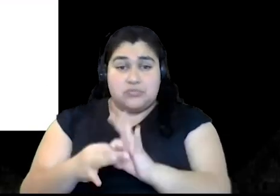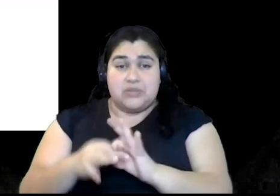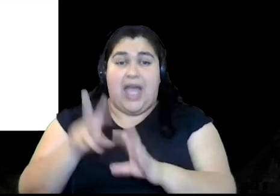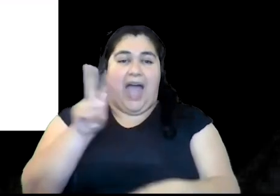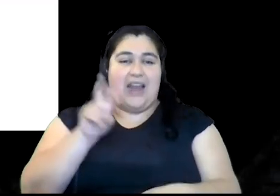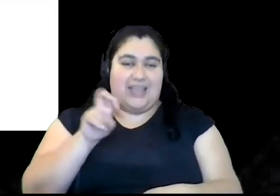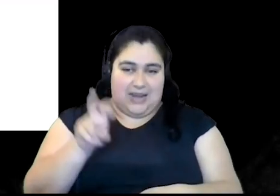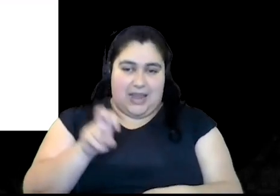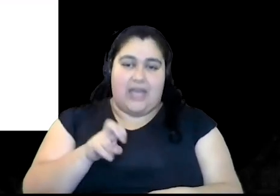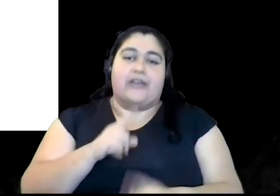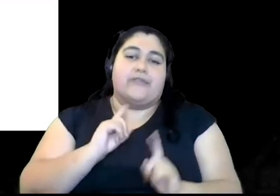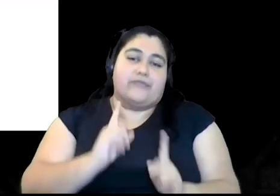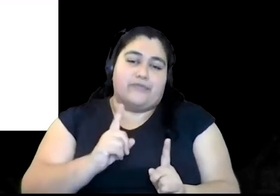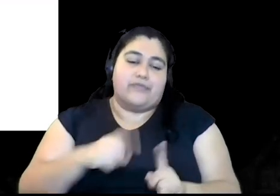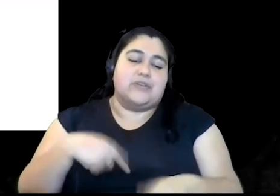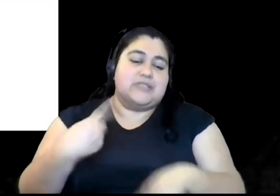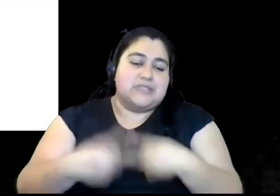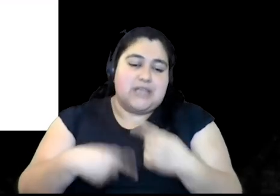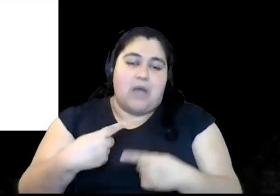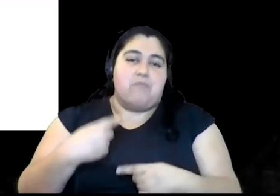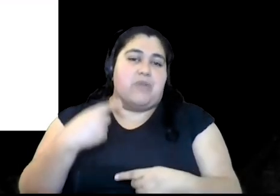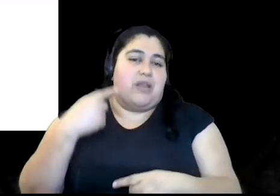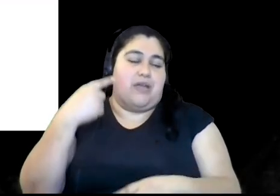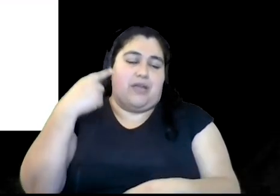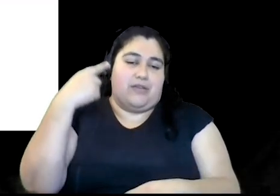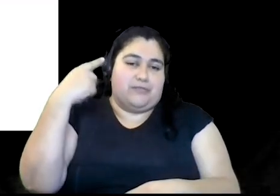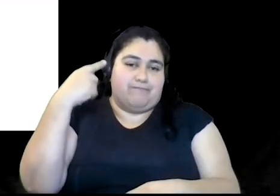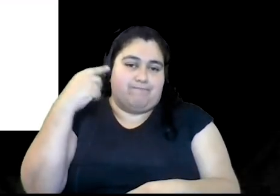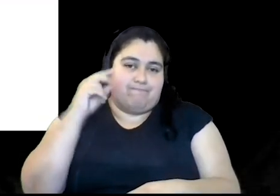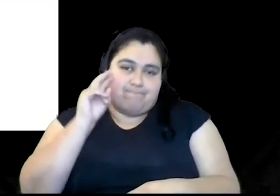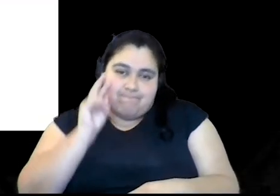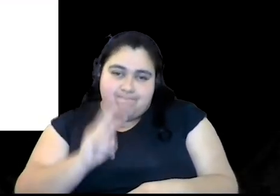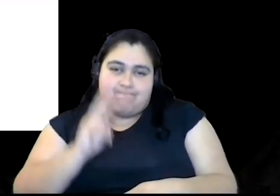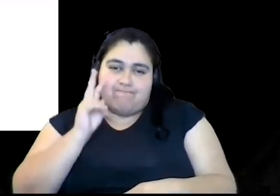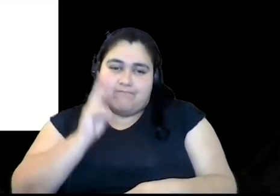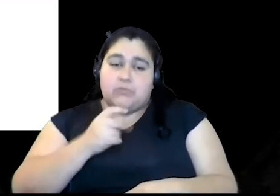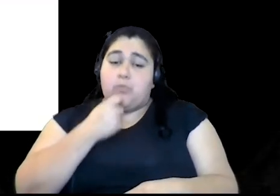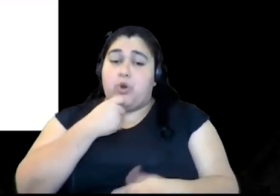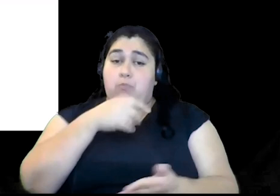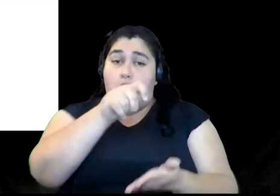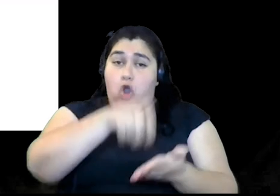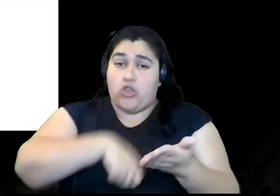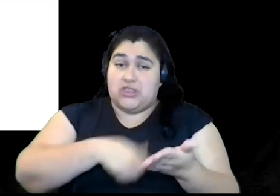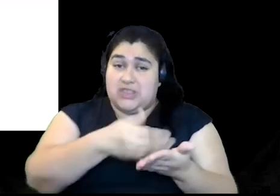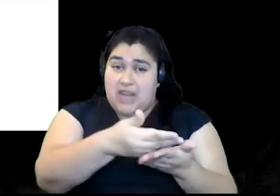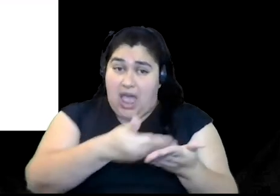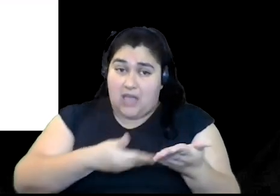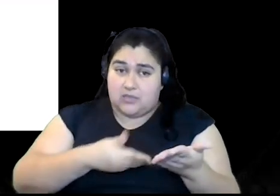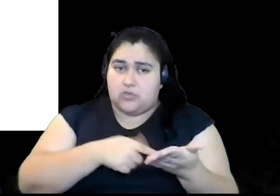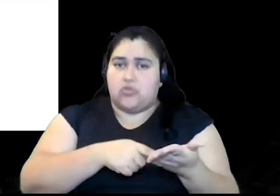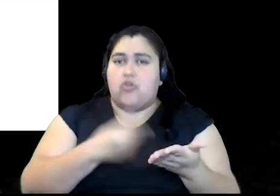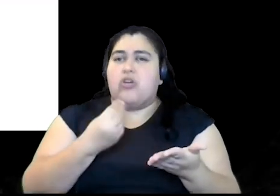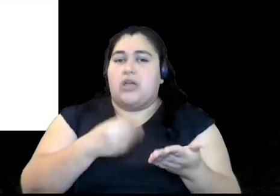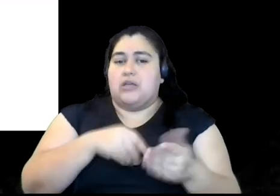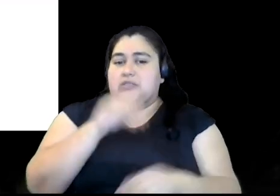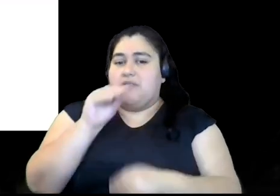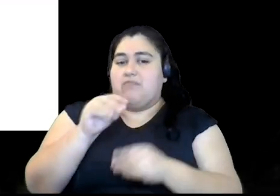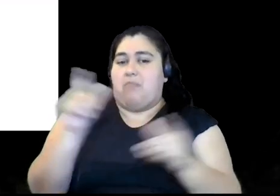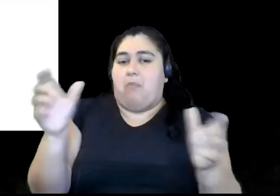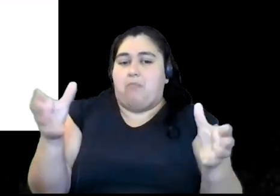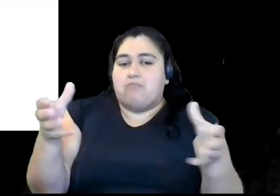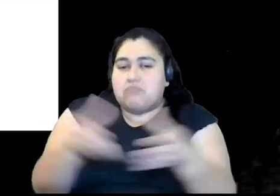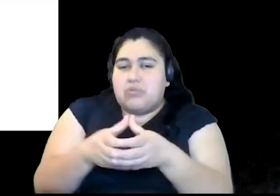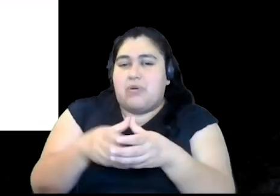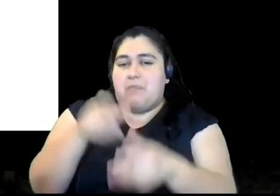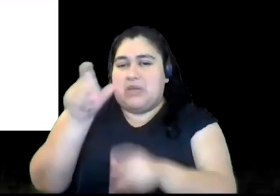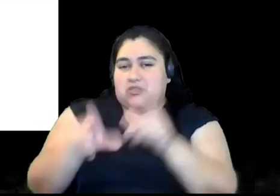alquileres, porque esto se sigue preguntando: cuando en un contrato de alquiler son varias personas, o vamos